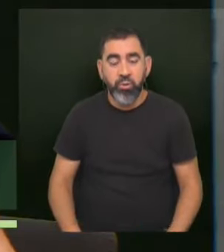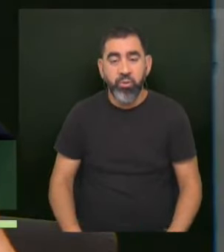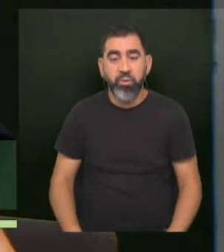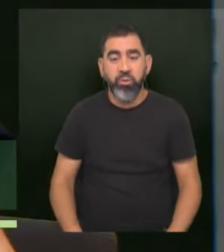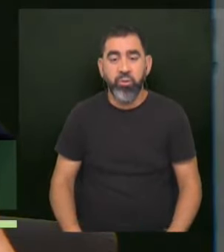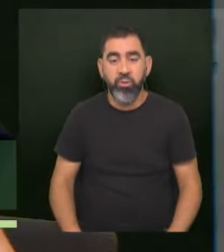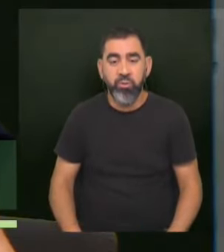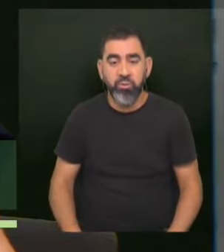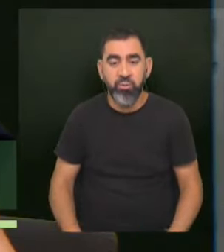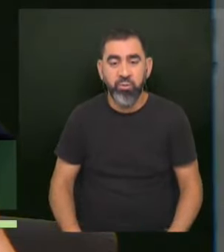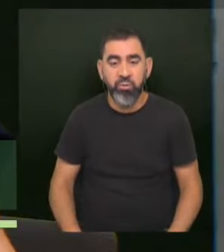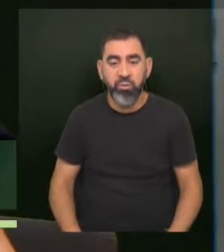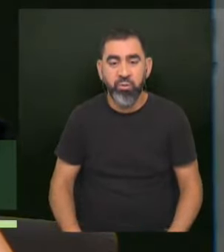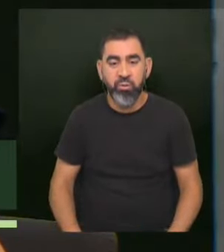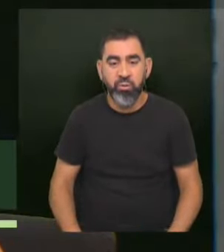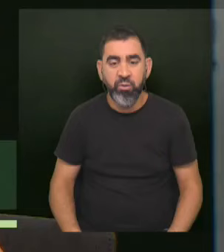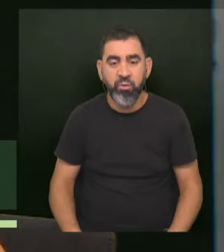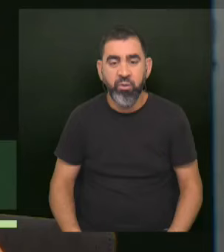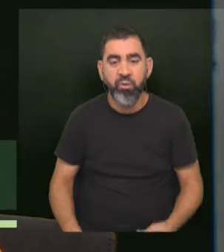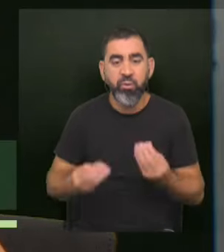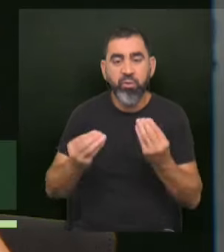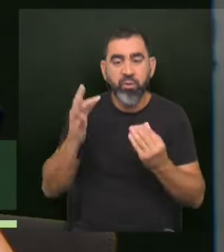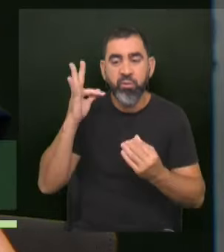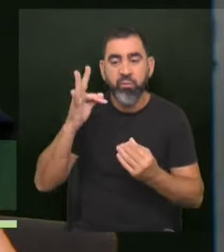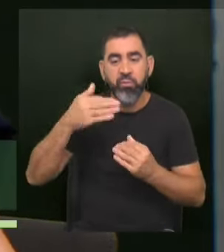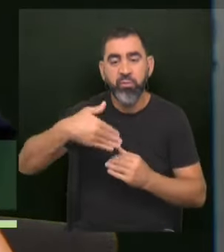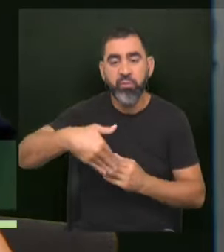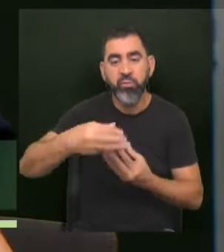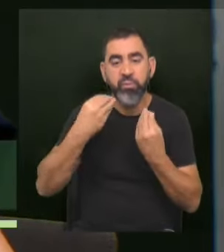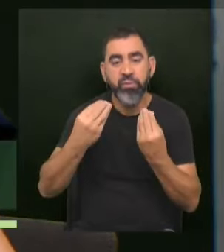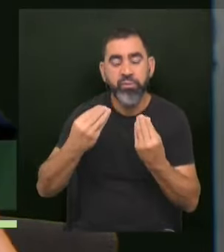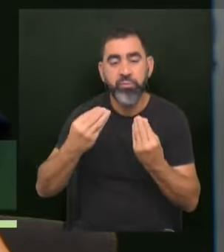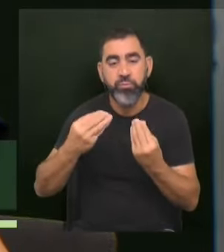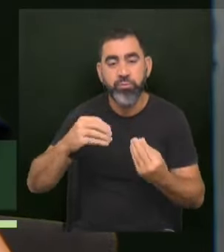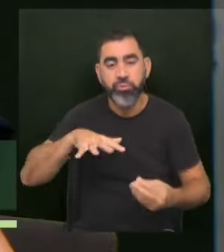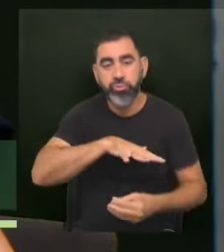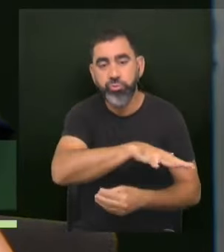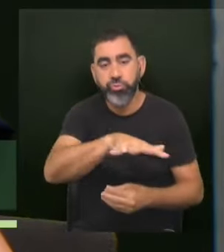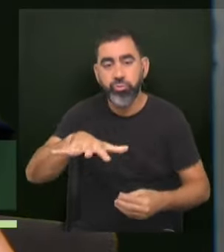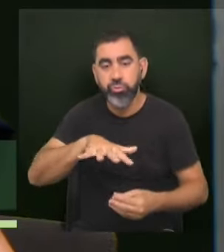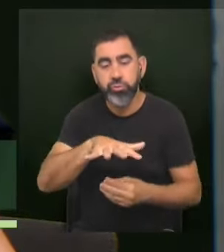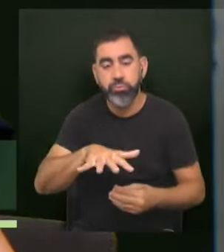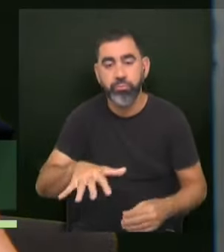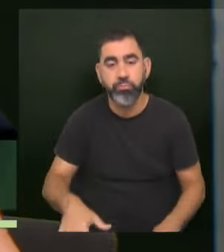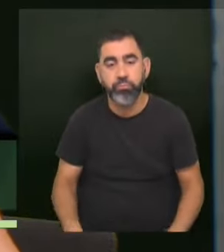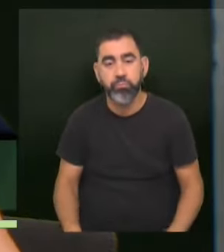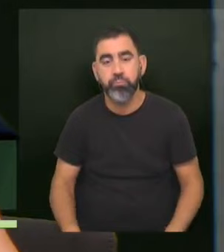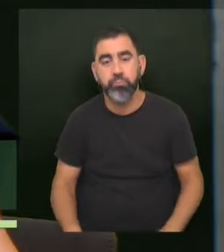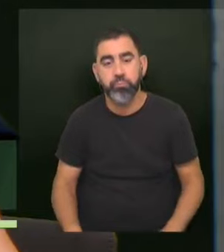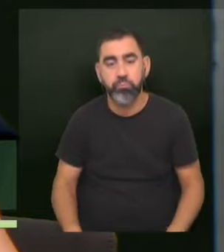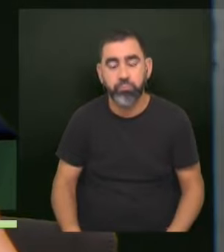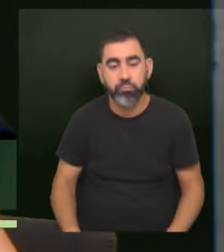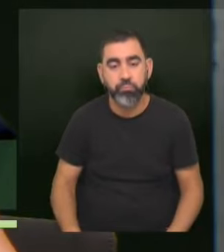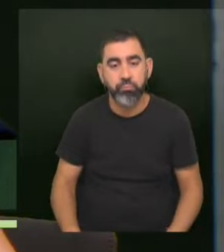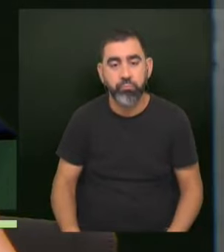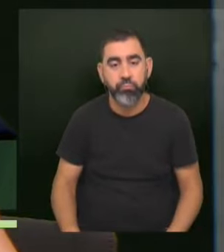quiero hacer sería Hacia dónde vamos No qué es lo que qué es lo que tenemos que hacer alguna respuestas ya dado Pero Hacia dónde vamos